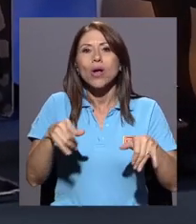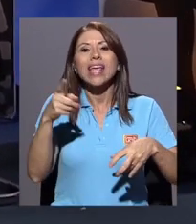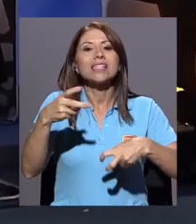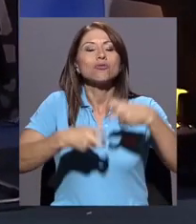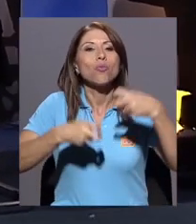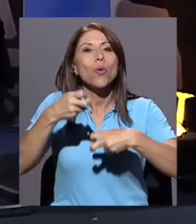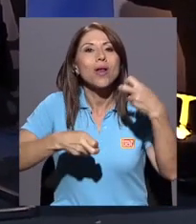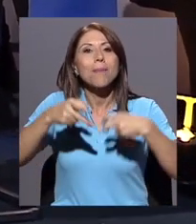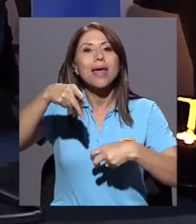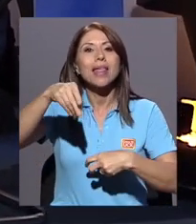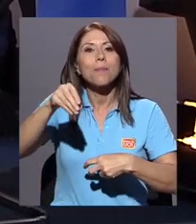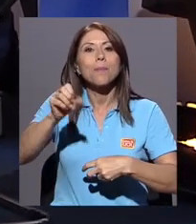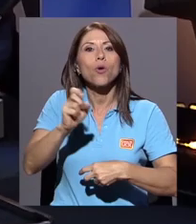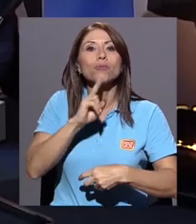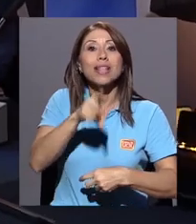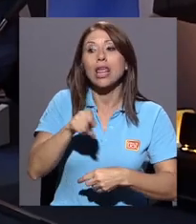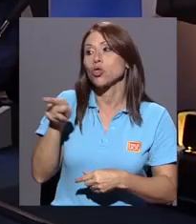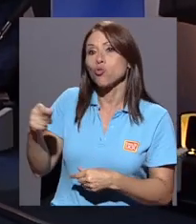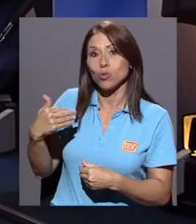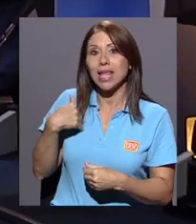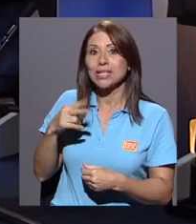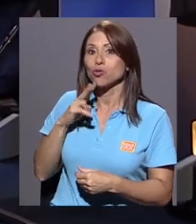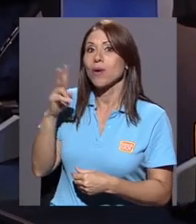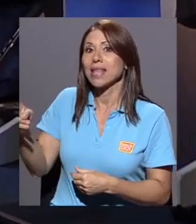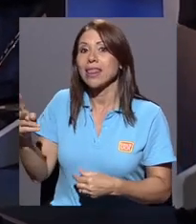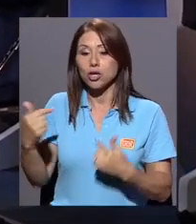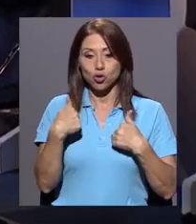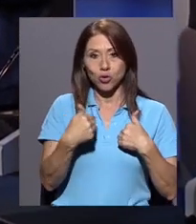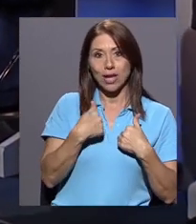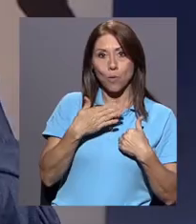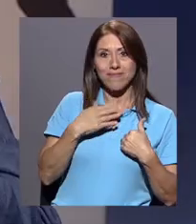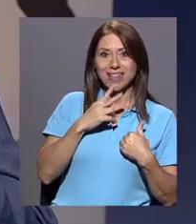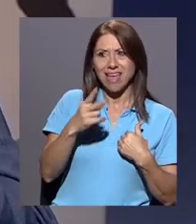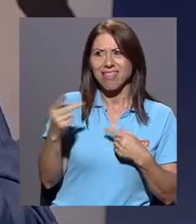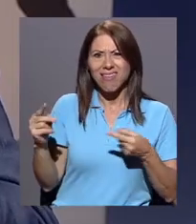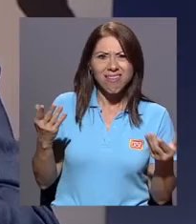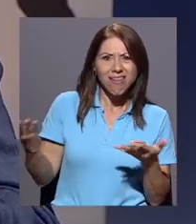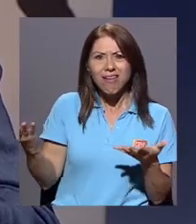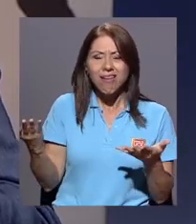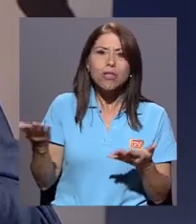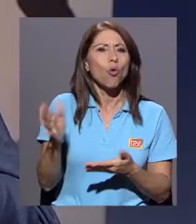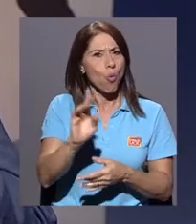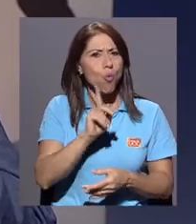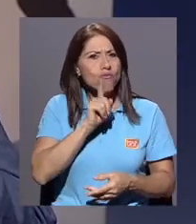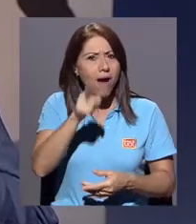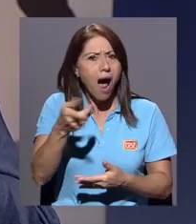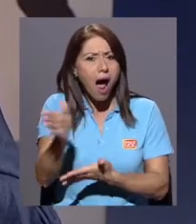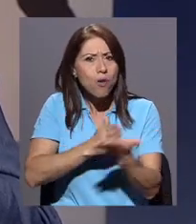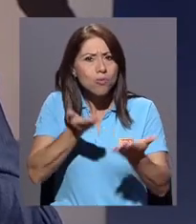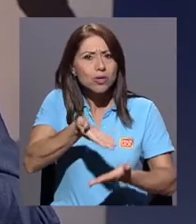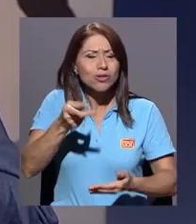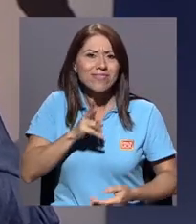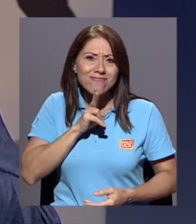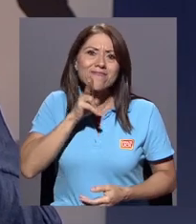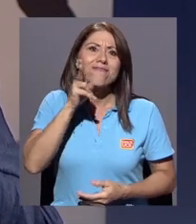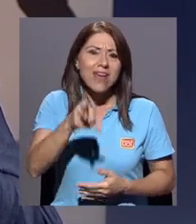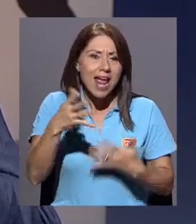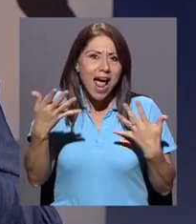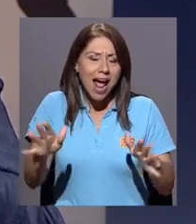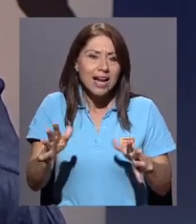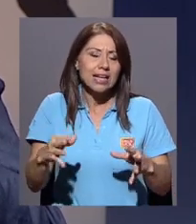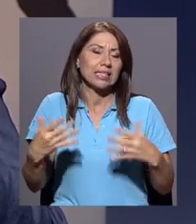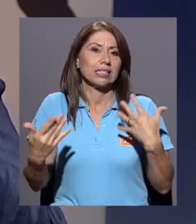de la posverdad, en el sentido que tú tienes tu verdad, tú tengo la mía. No, en realidad, claro, hay cosas que son reales y verdaderas, más allá de lo